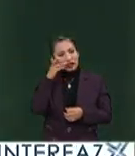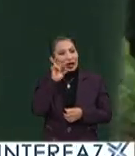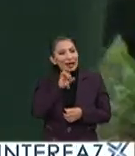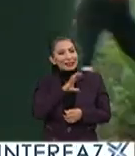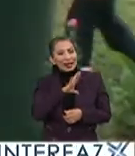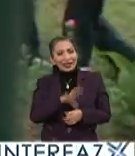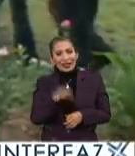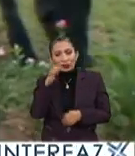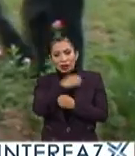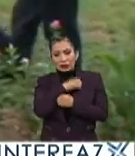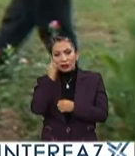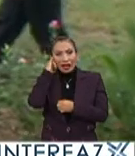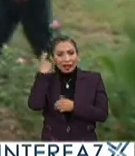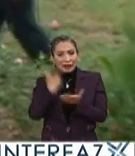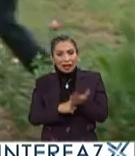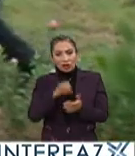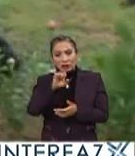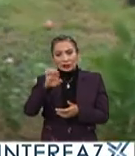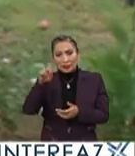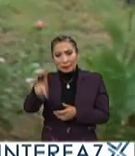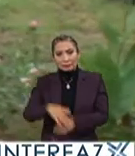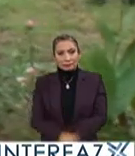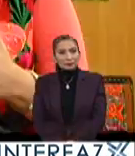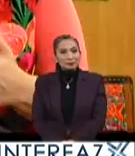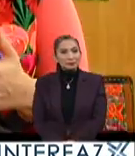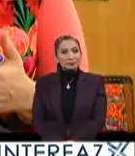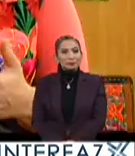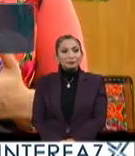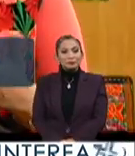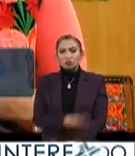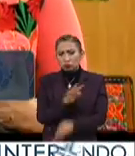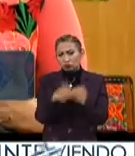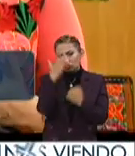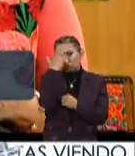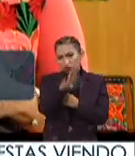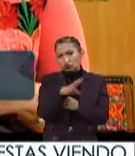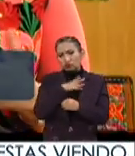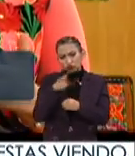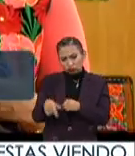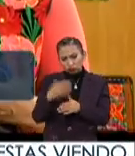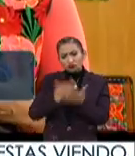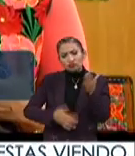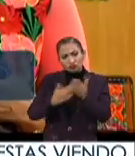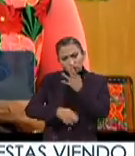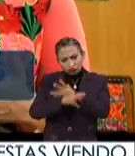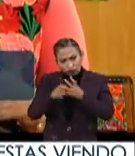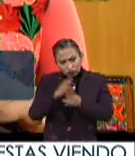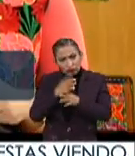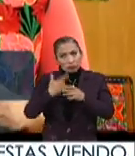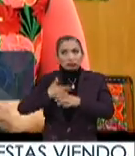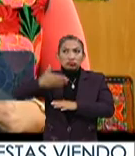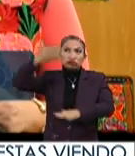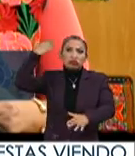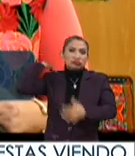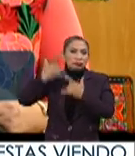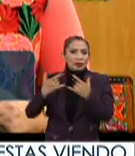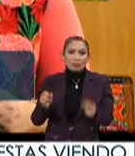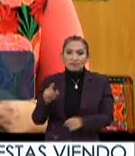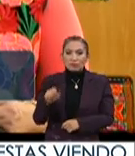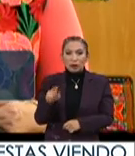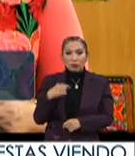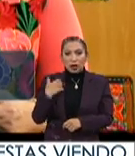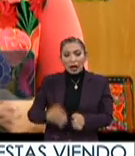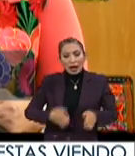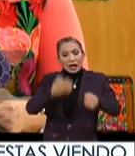de Educación Indígena de la Secretaría de Educación Pública. Todos sabemos que hay retos históricos en cuanto a